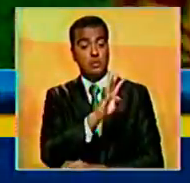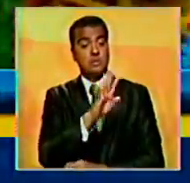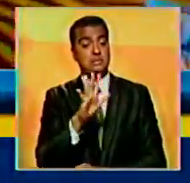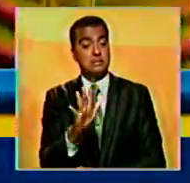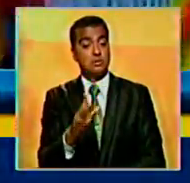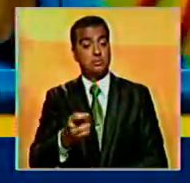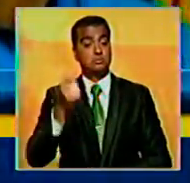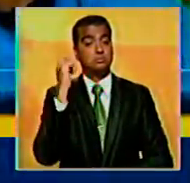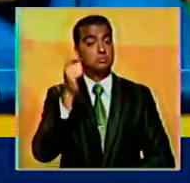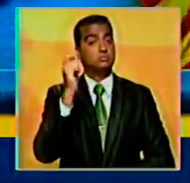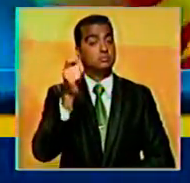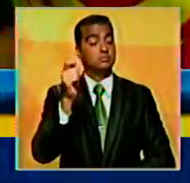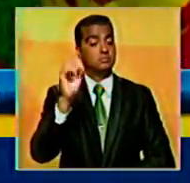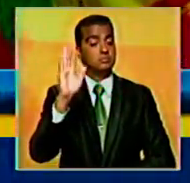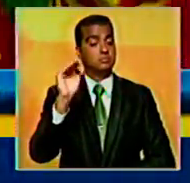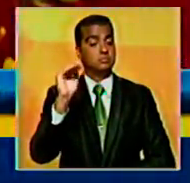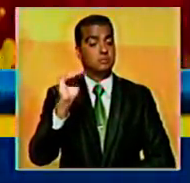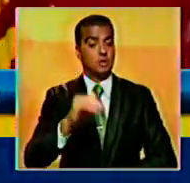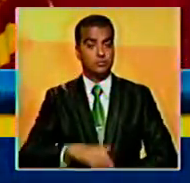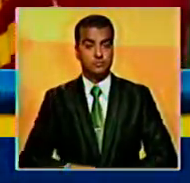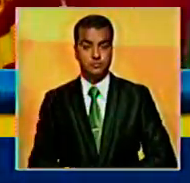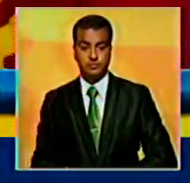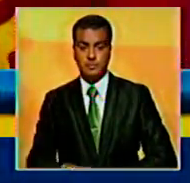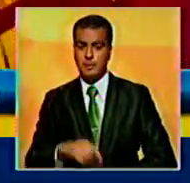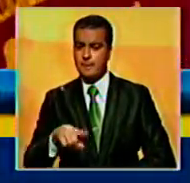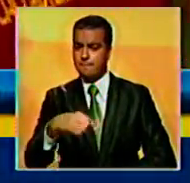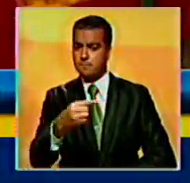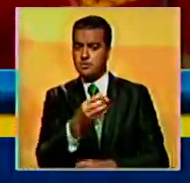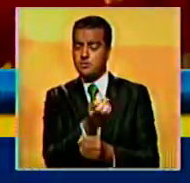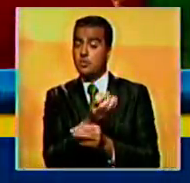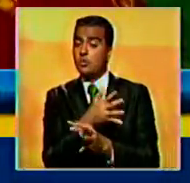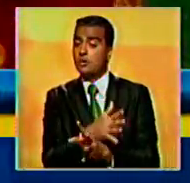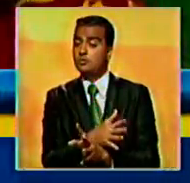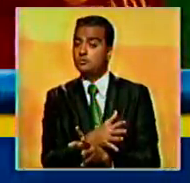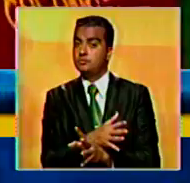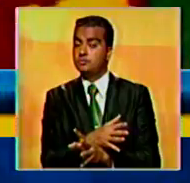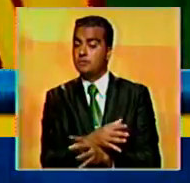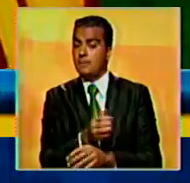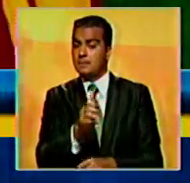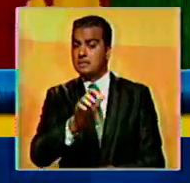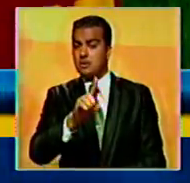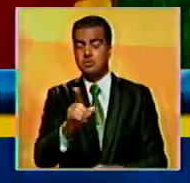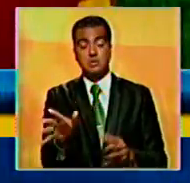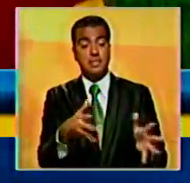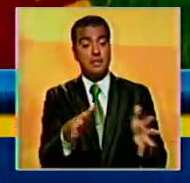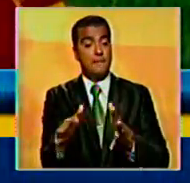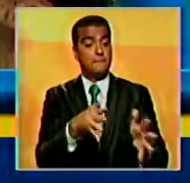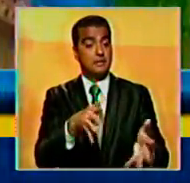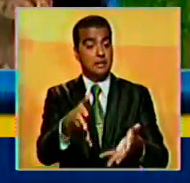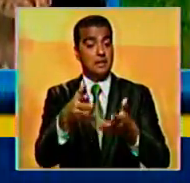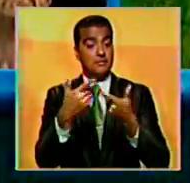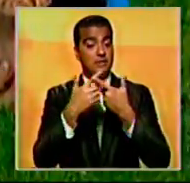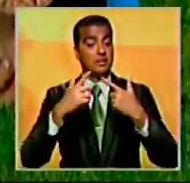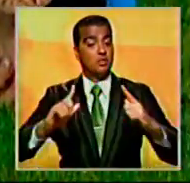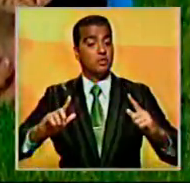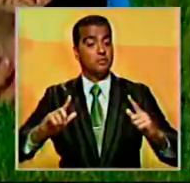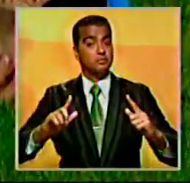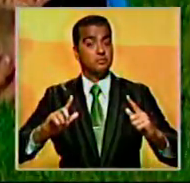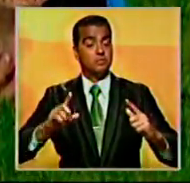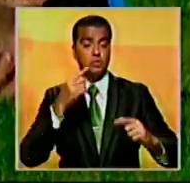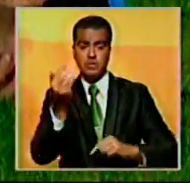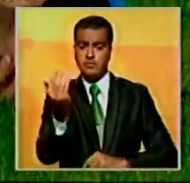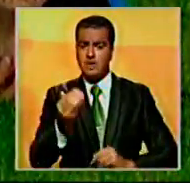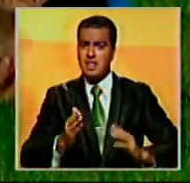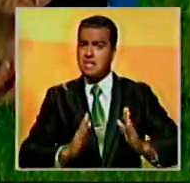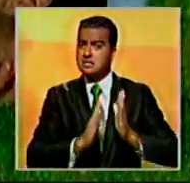45 tras la expulsión de Manuel Calzadilla. El próximo encuentro del equipo venezolano será el 11 de marzo, esto en la Copa Libertadores, cuando reciba a